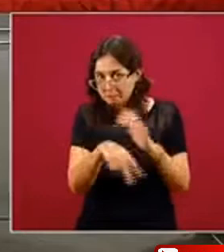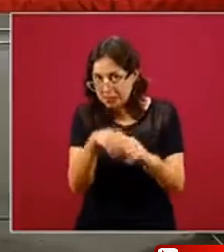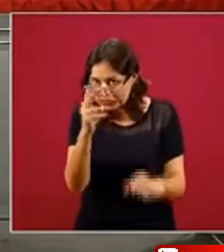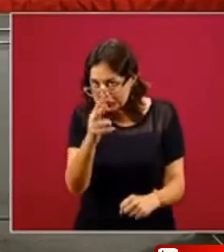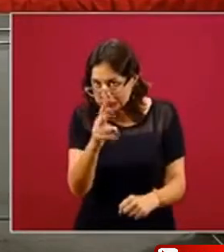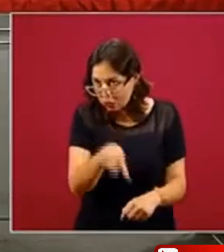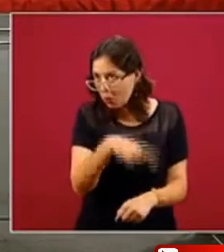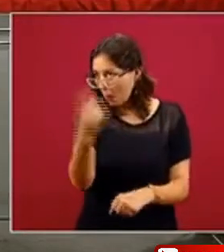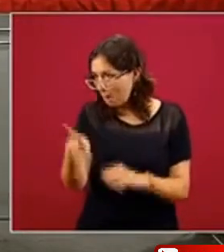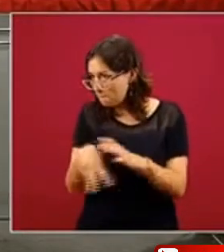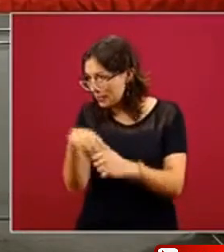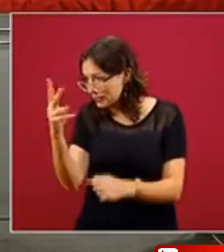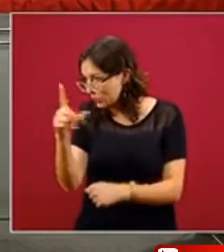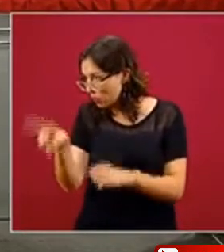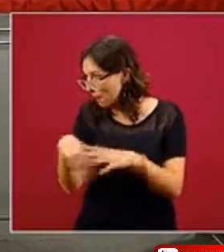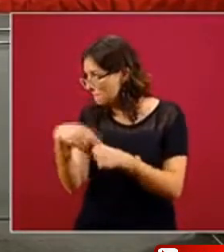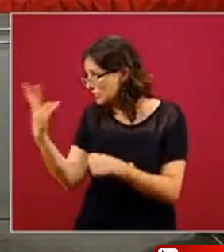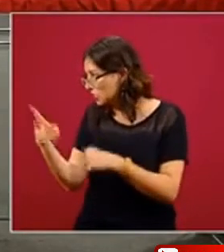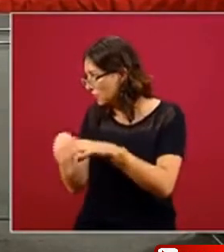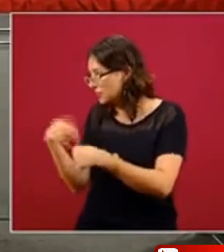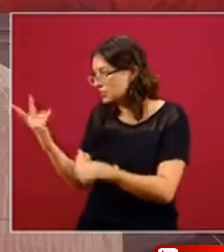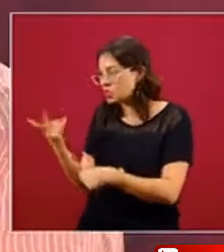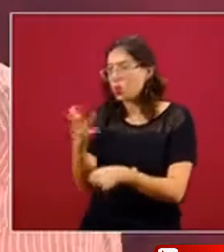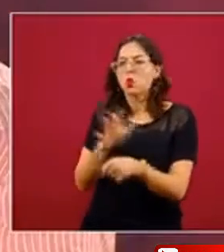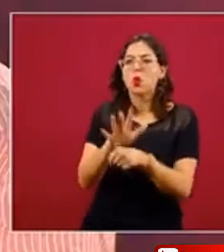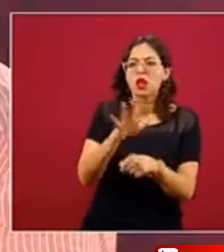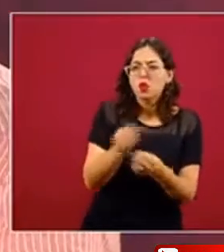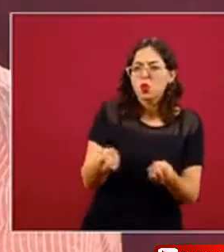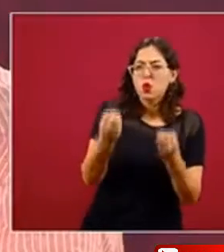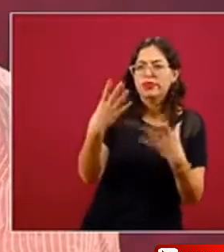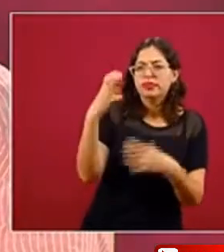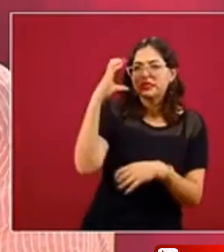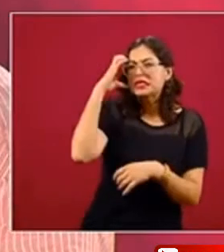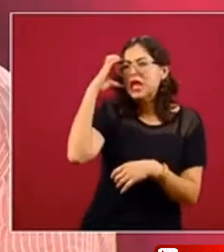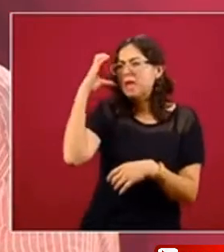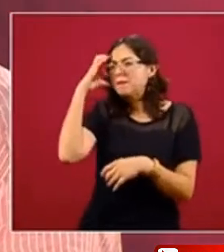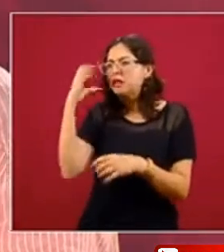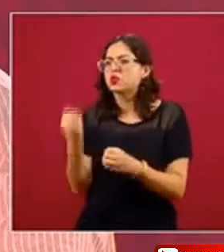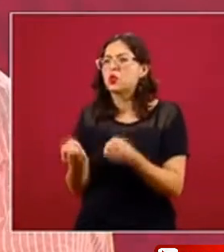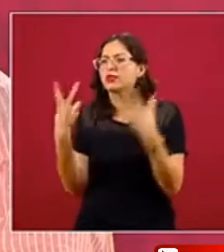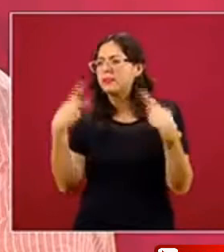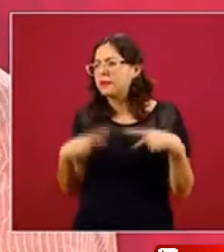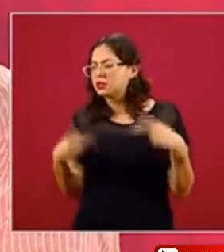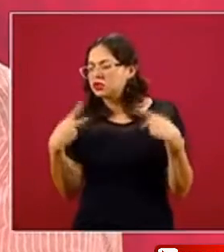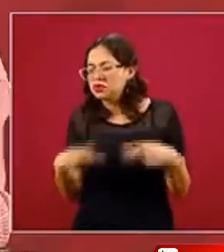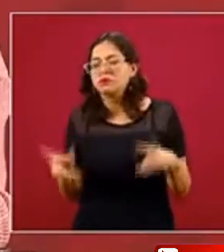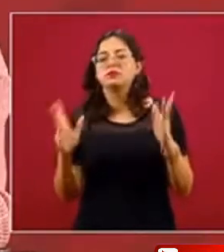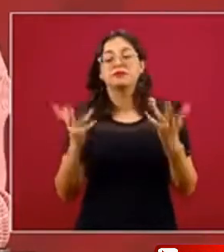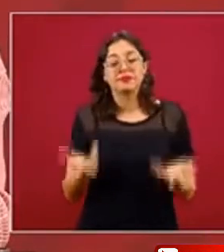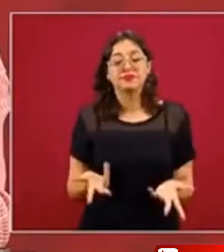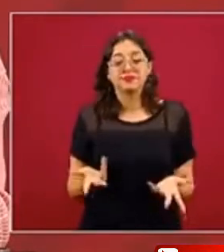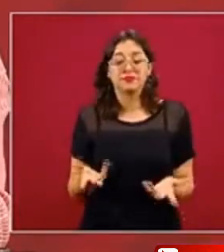¿Qué capacidades tiene el hospital? ¿Cuántas camas? ¿Qué personal? Etcétera.